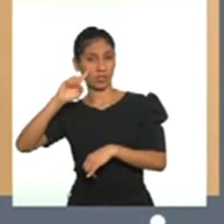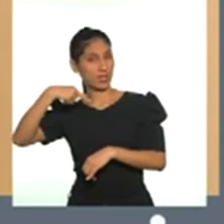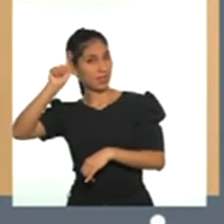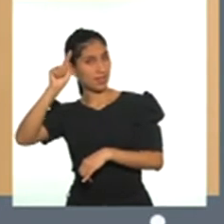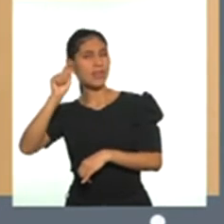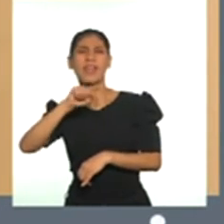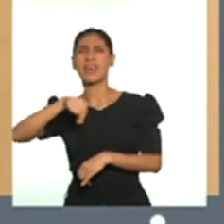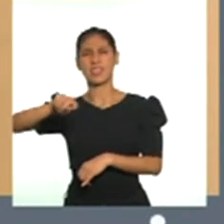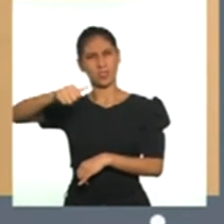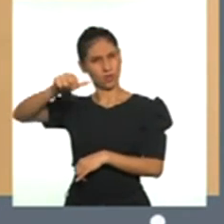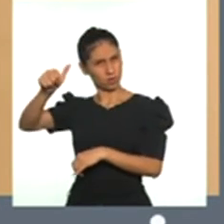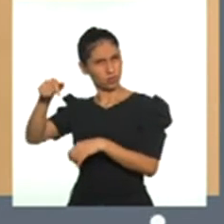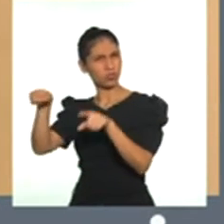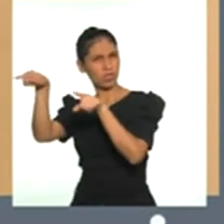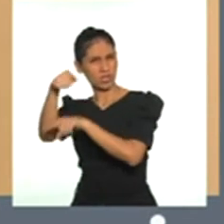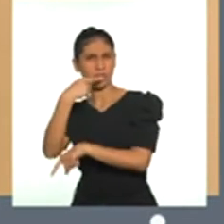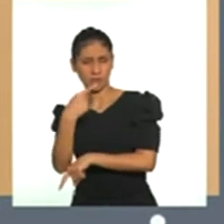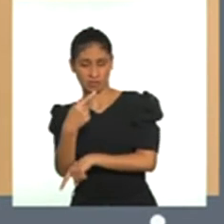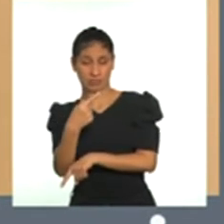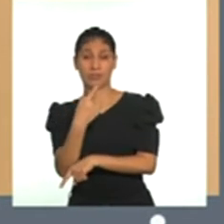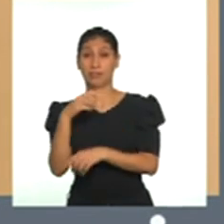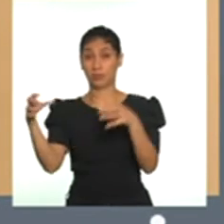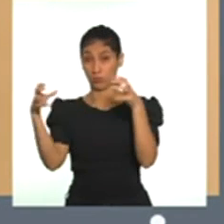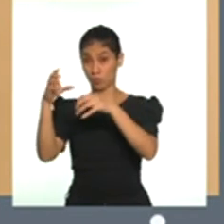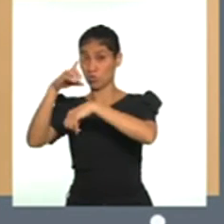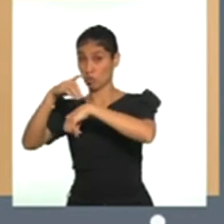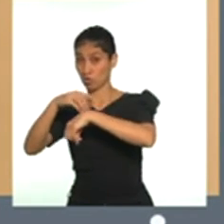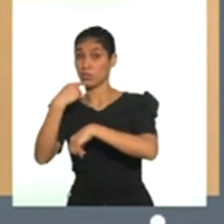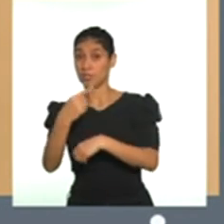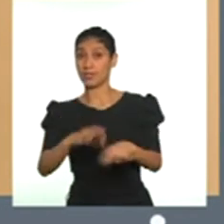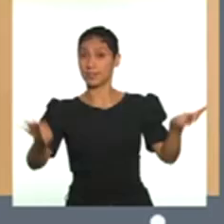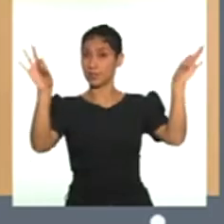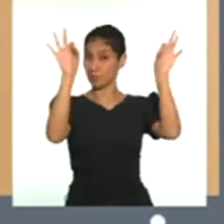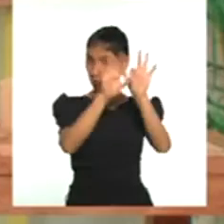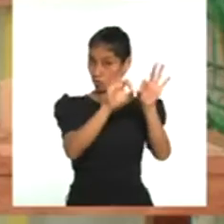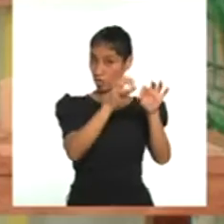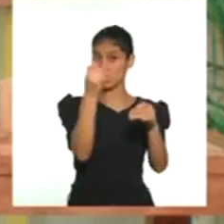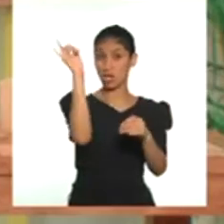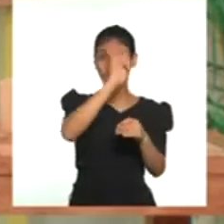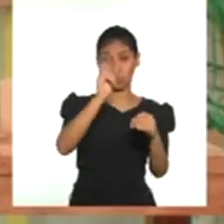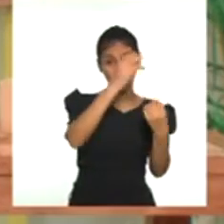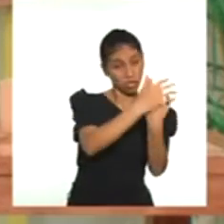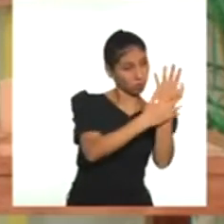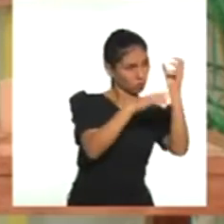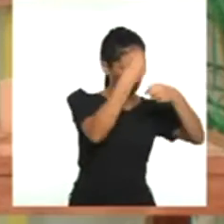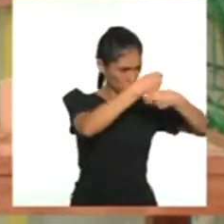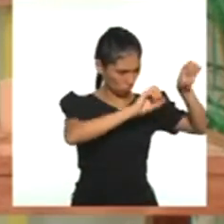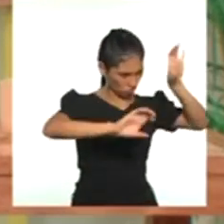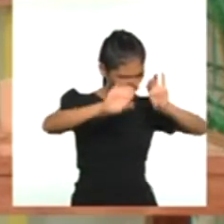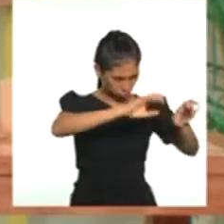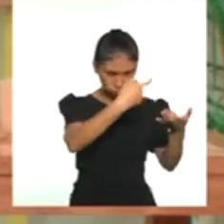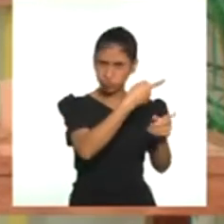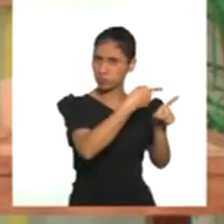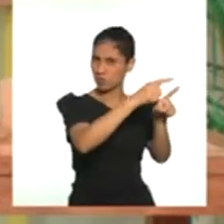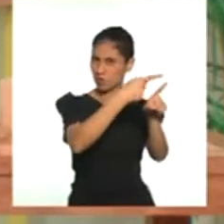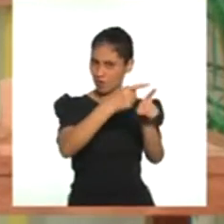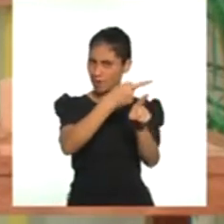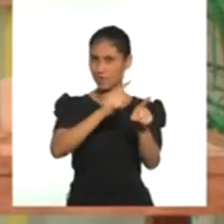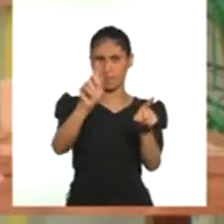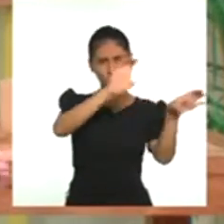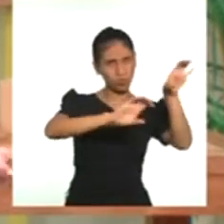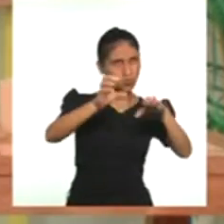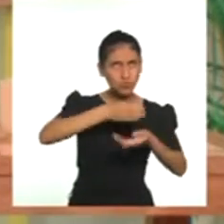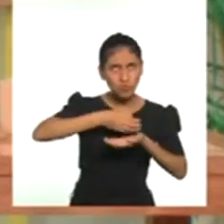se considera importante la integración de esas prácticas en el sistema de salud. Claro, pero este proceso de integración todavía se